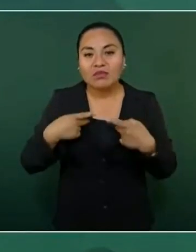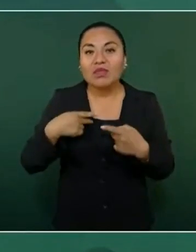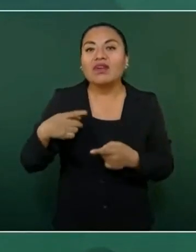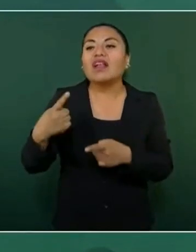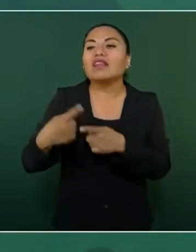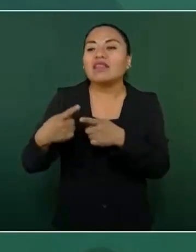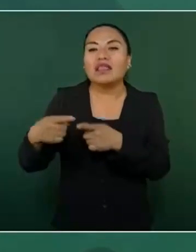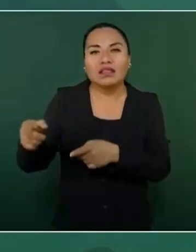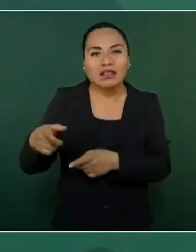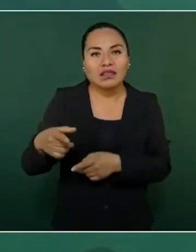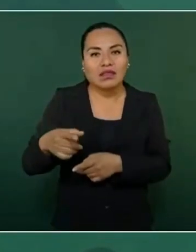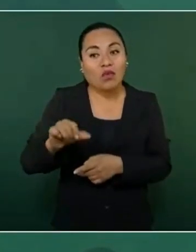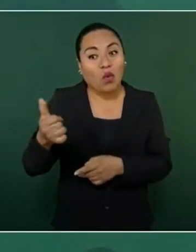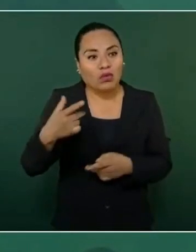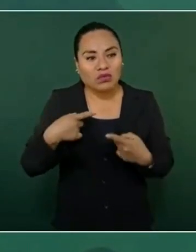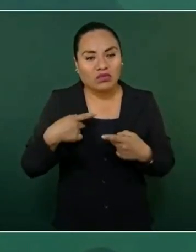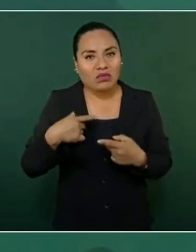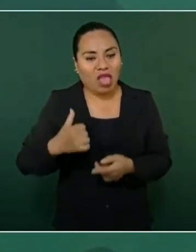soldadores,